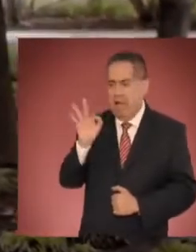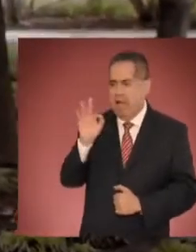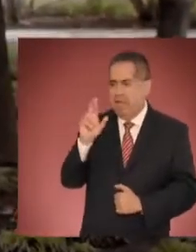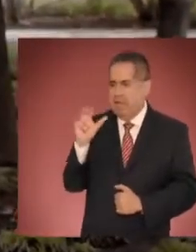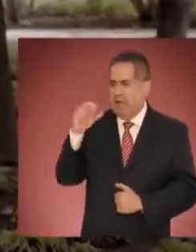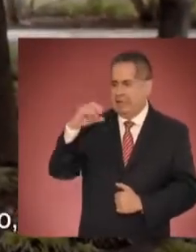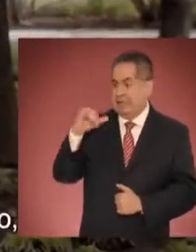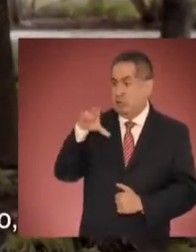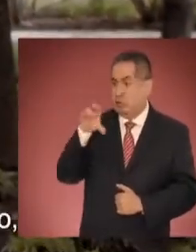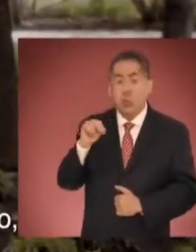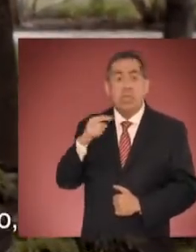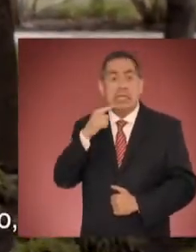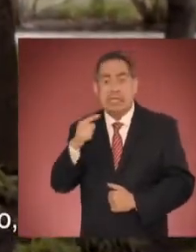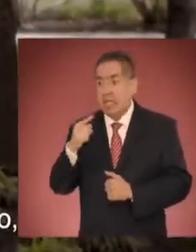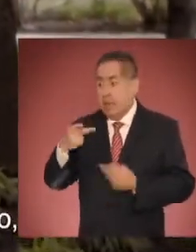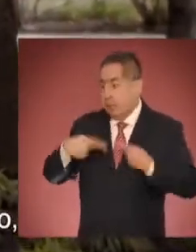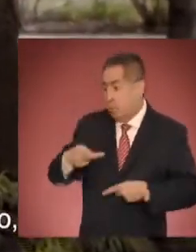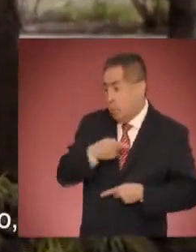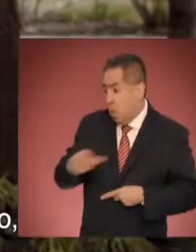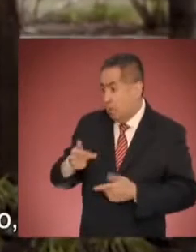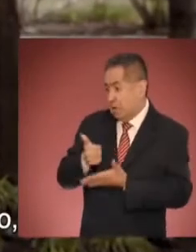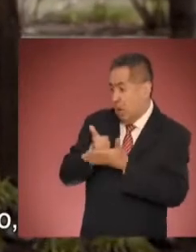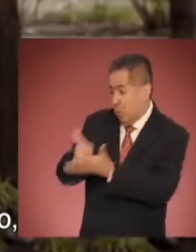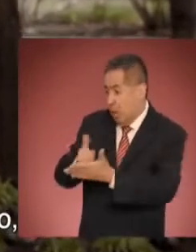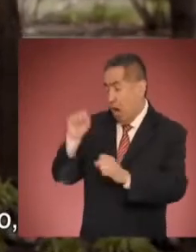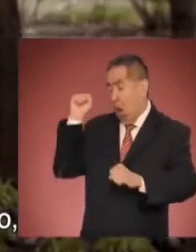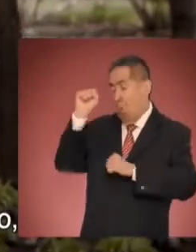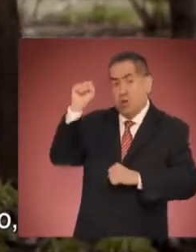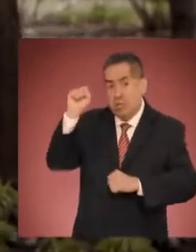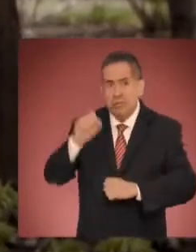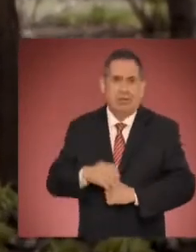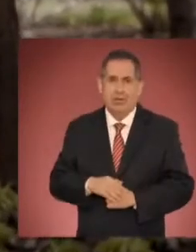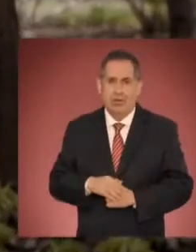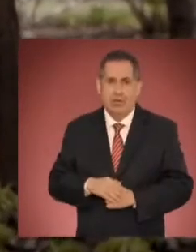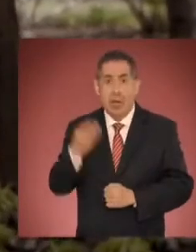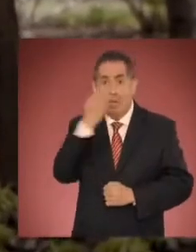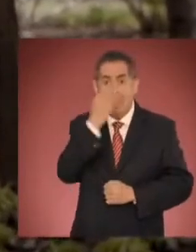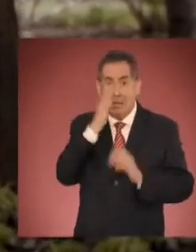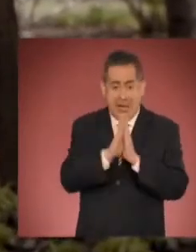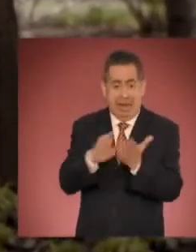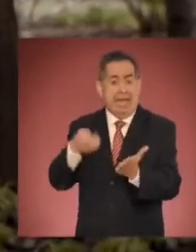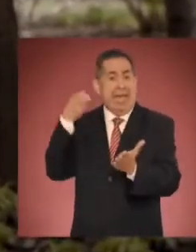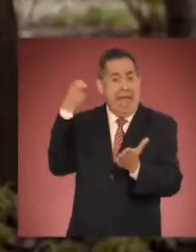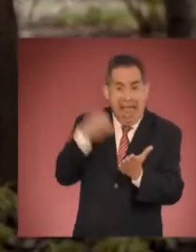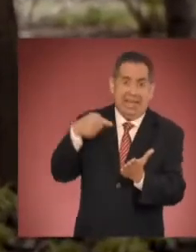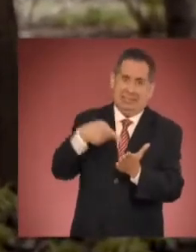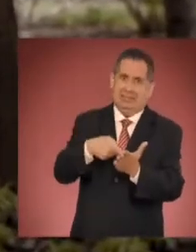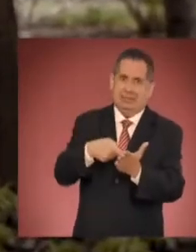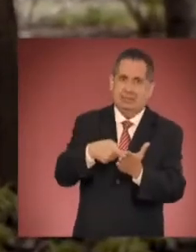Francisco ha dicho que ayudar a los pobres no es comunismo, es el centro del